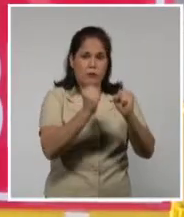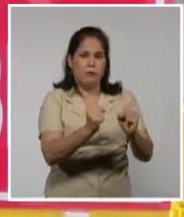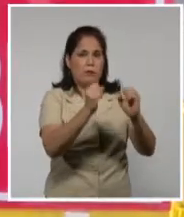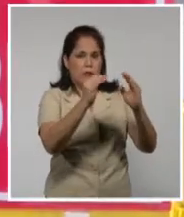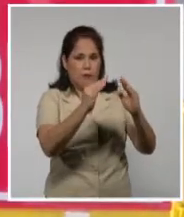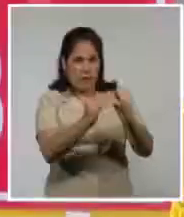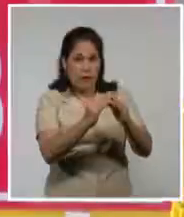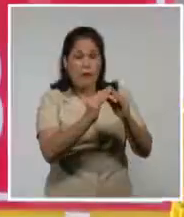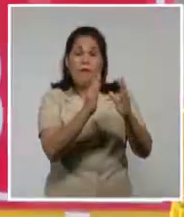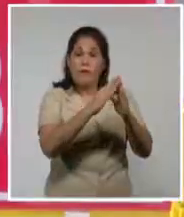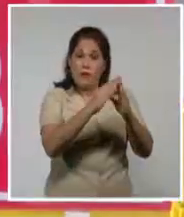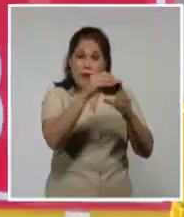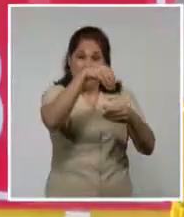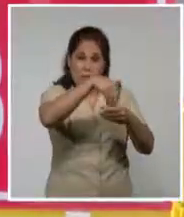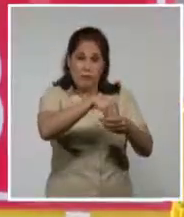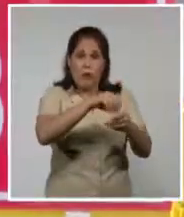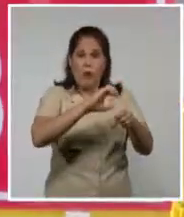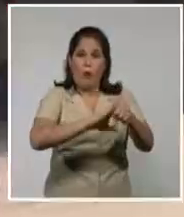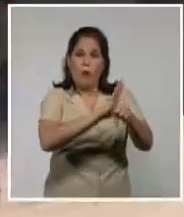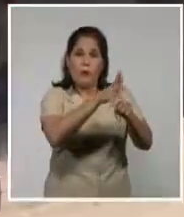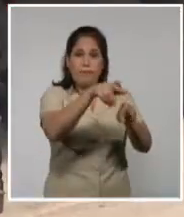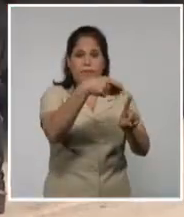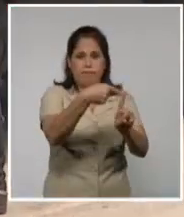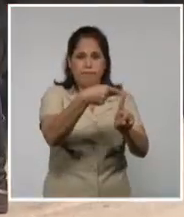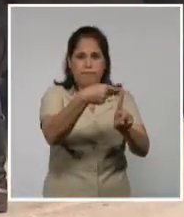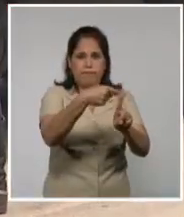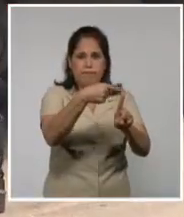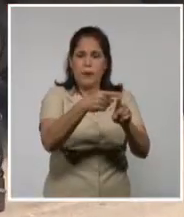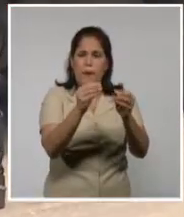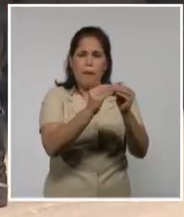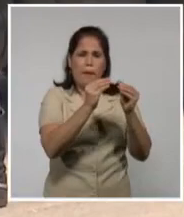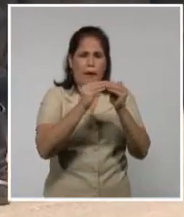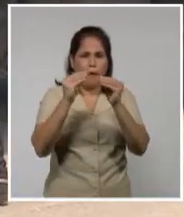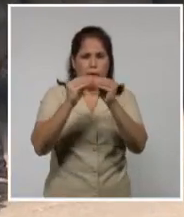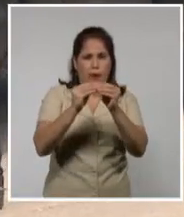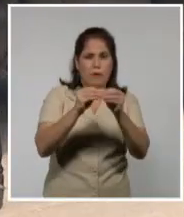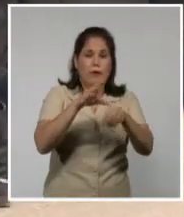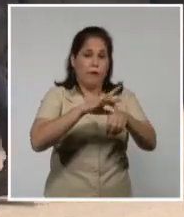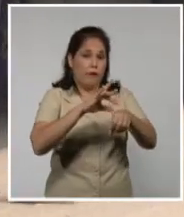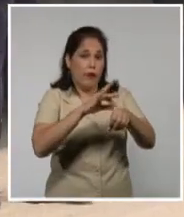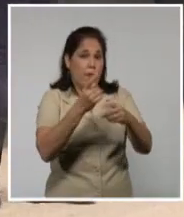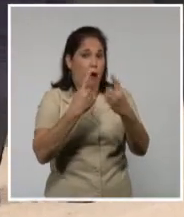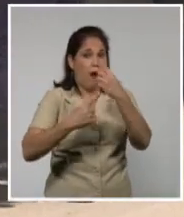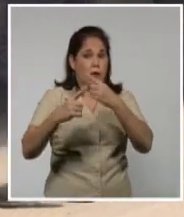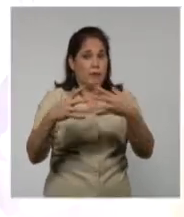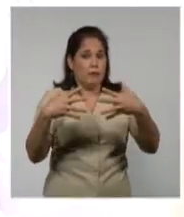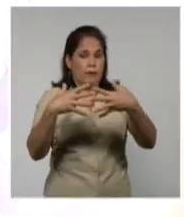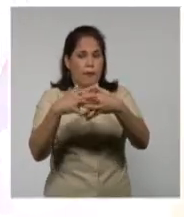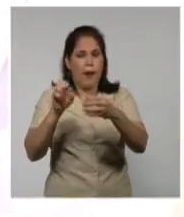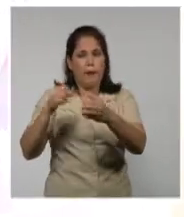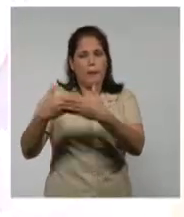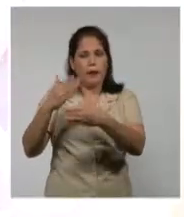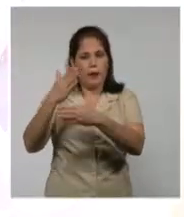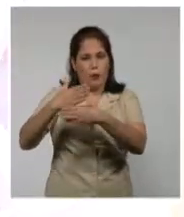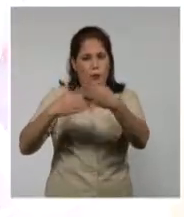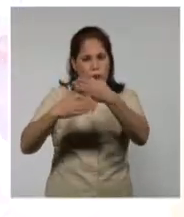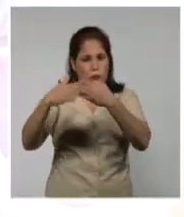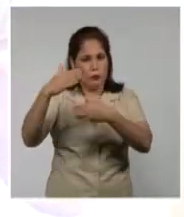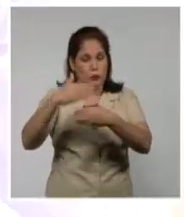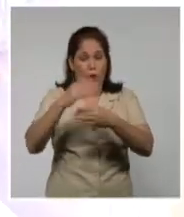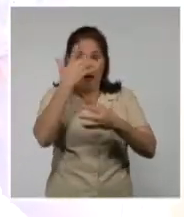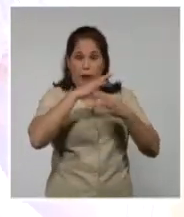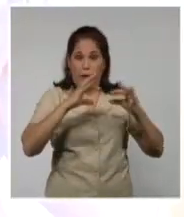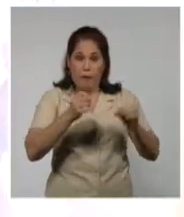recibir en ellas personas positivas a la pandemia y contactos e infestados con vínculos con la entidad constructora artemiza al